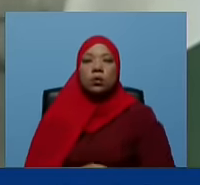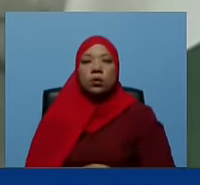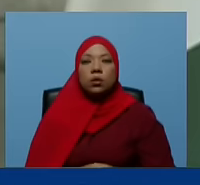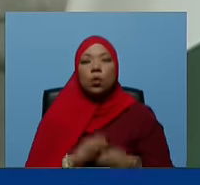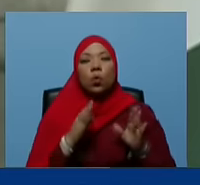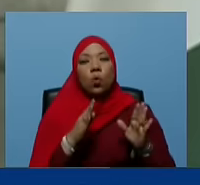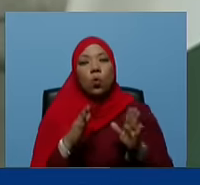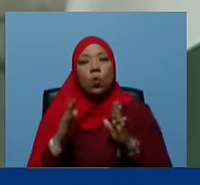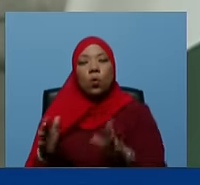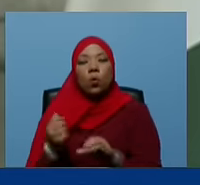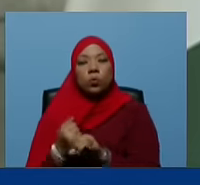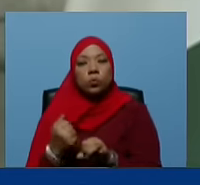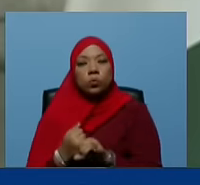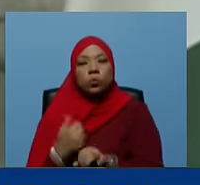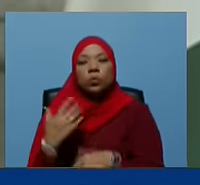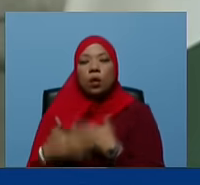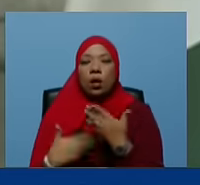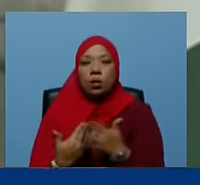orgánicos,